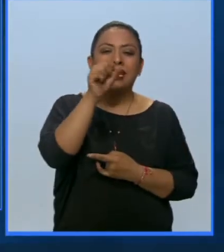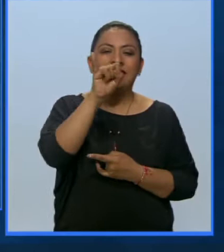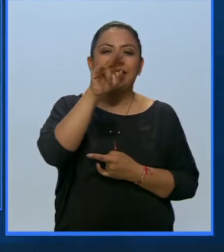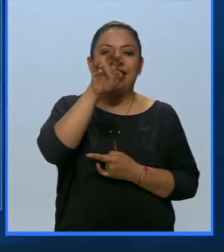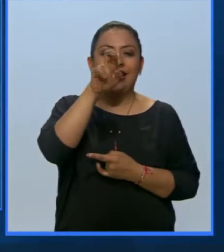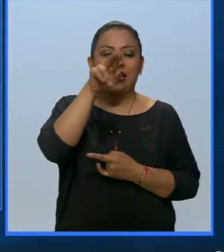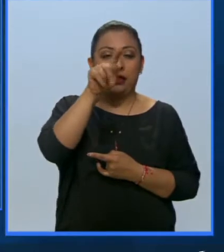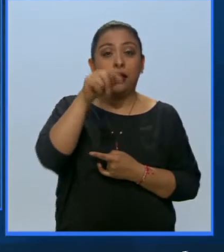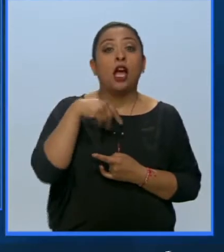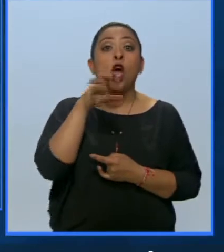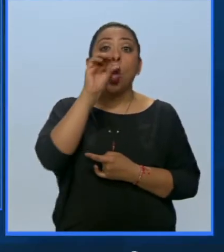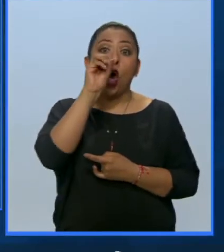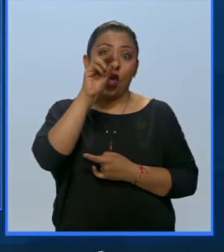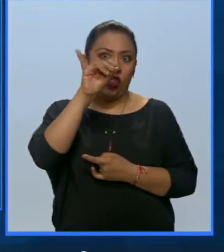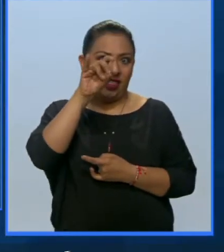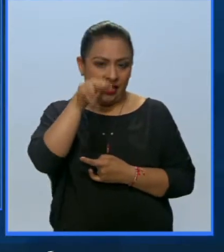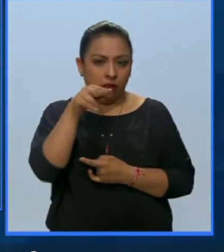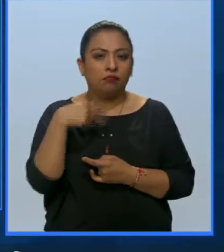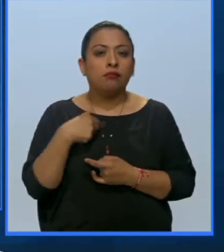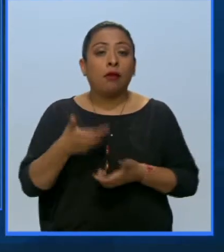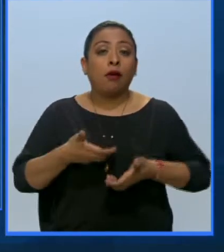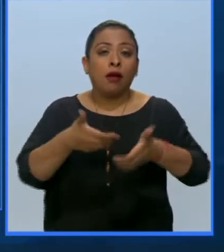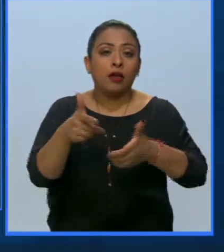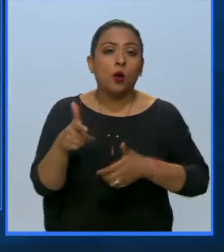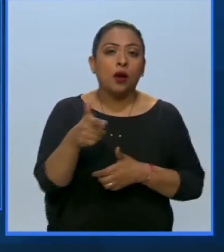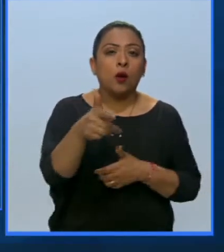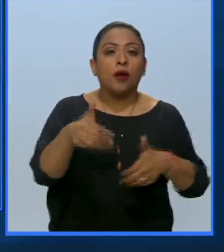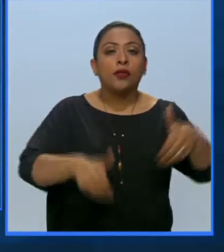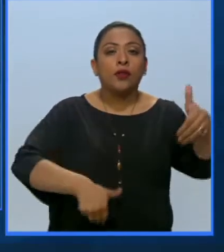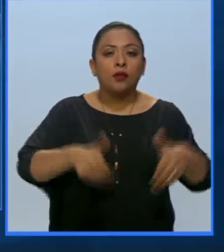pues Ondín llegó a las calles de Guanajuato en teatro.